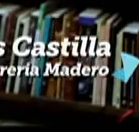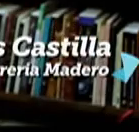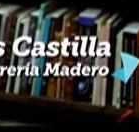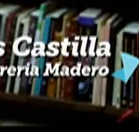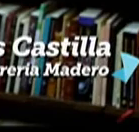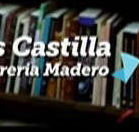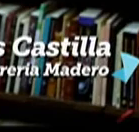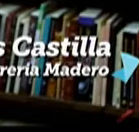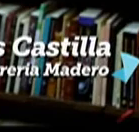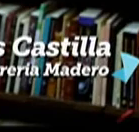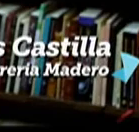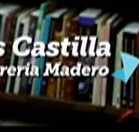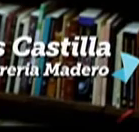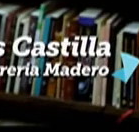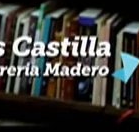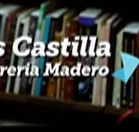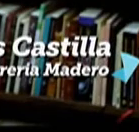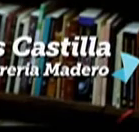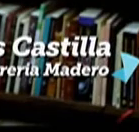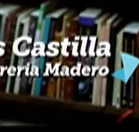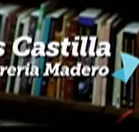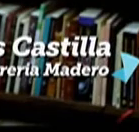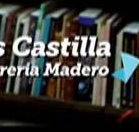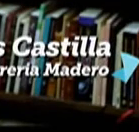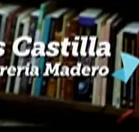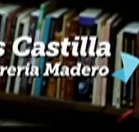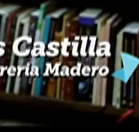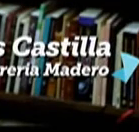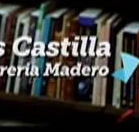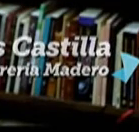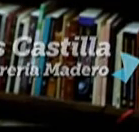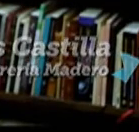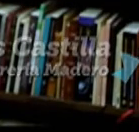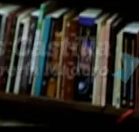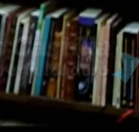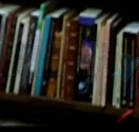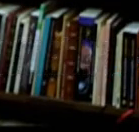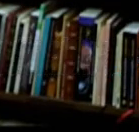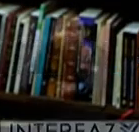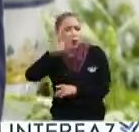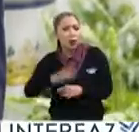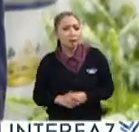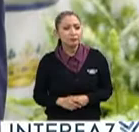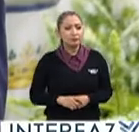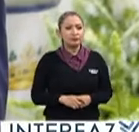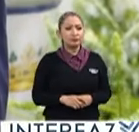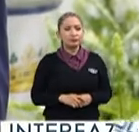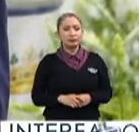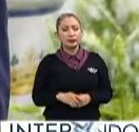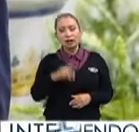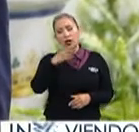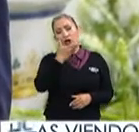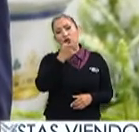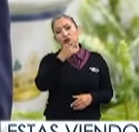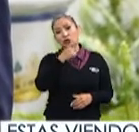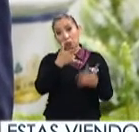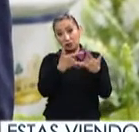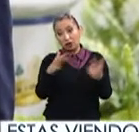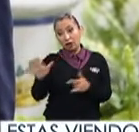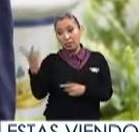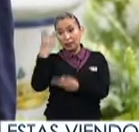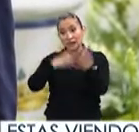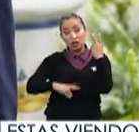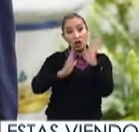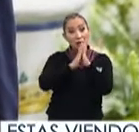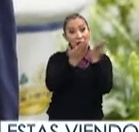sitios que pueden ser visitados por gente que está en el ámbito cultural. Hughes Thomas, como historiador, llega a